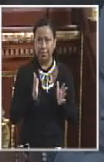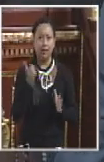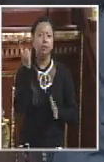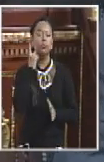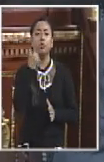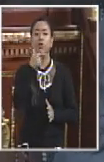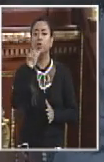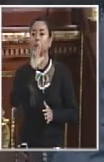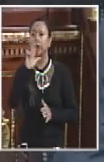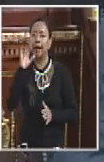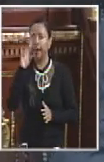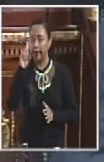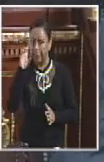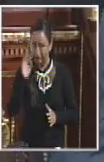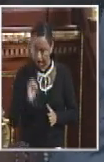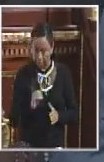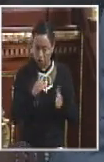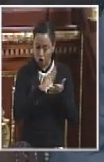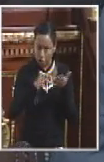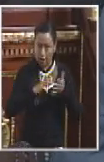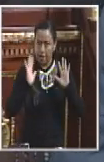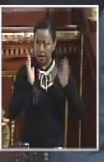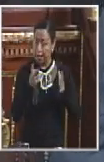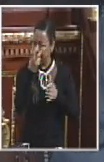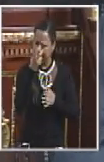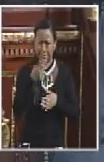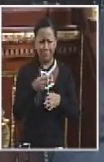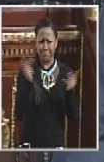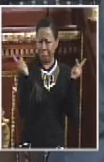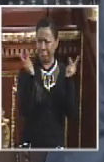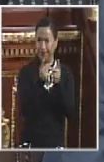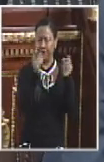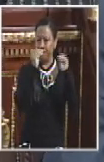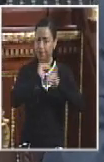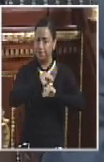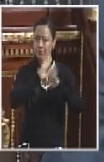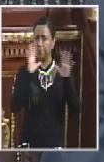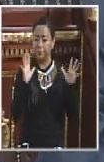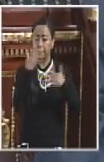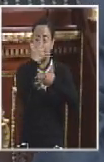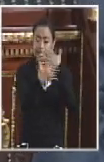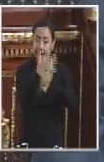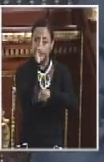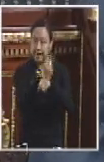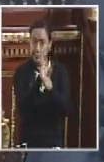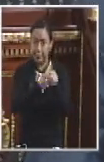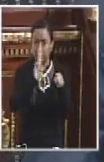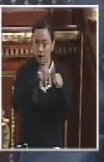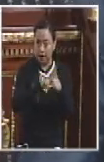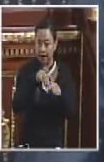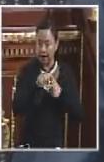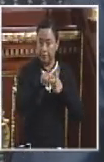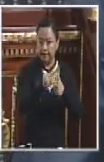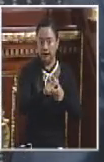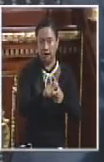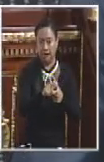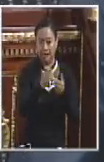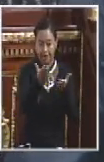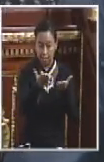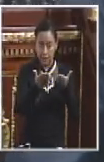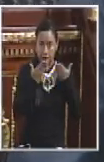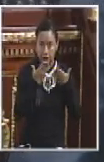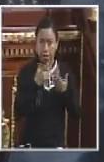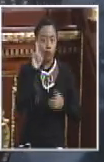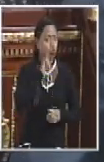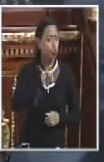es perfectamente clara. Dentro de los 15 días naturales siguientes a haber recibido la terna, la jefa de gobierno debe